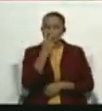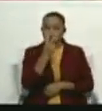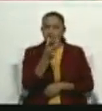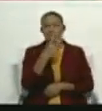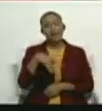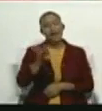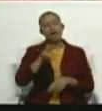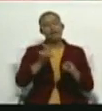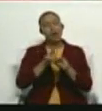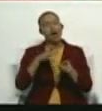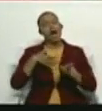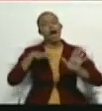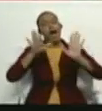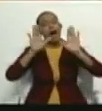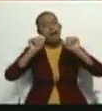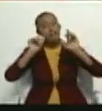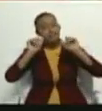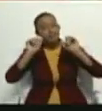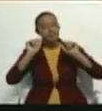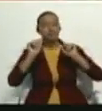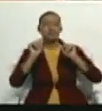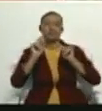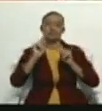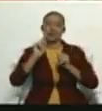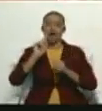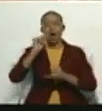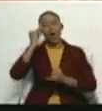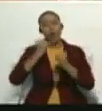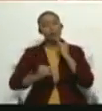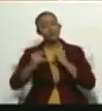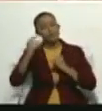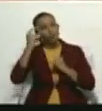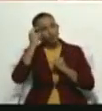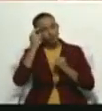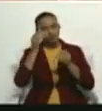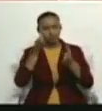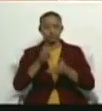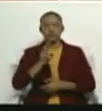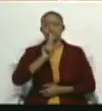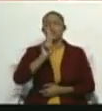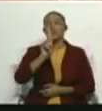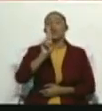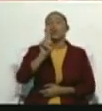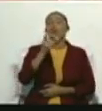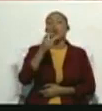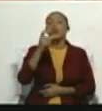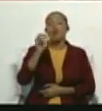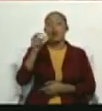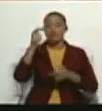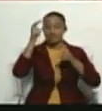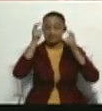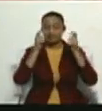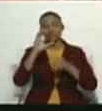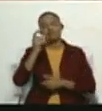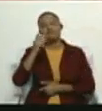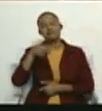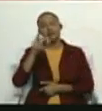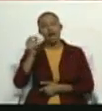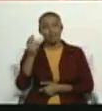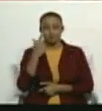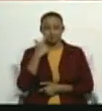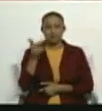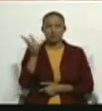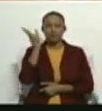su último adiós al roble de Sabaneta, Hugo de los Reyes Chávez. Escuchemos